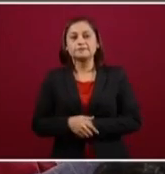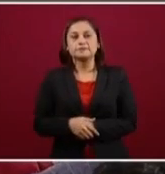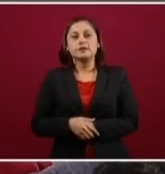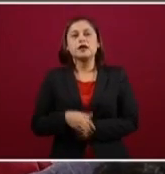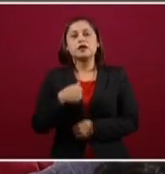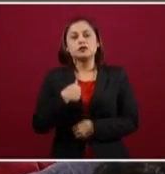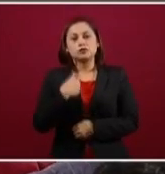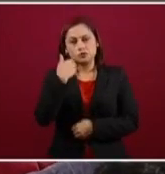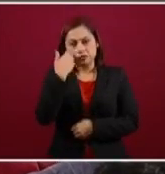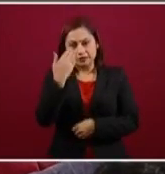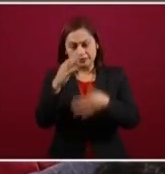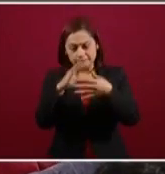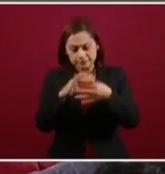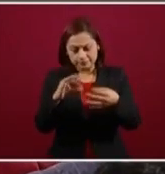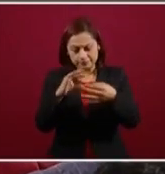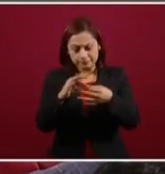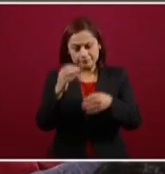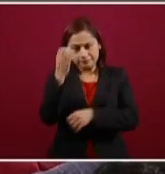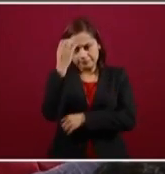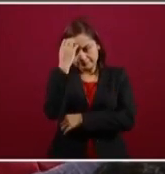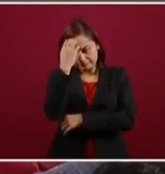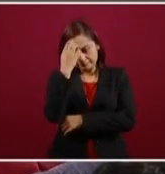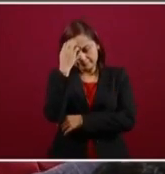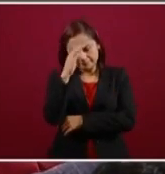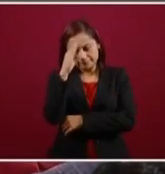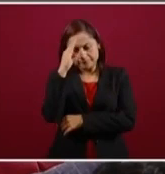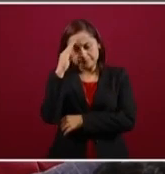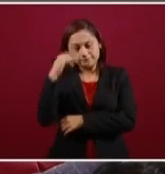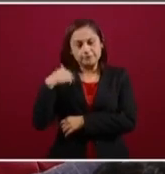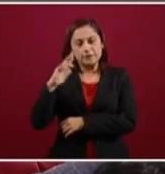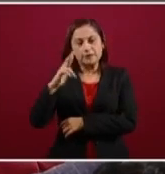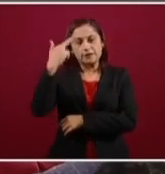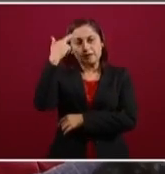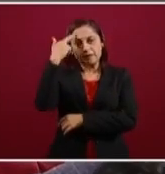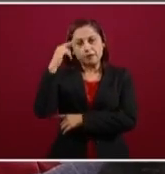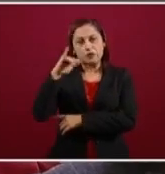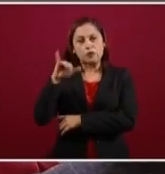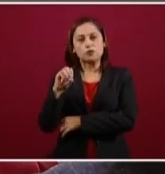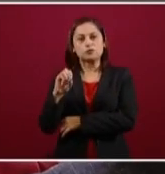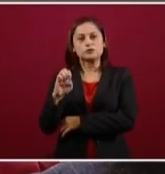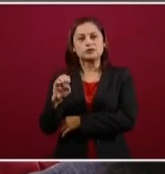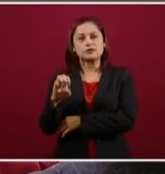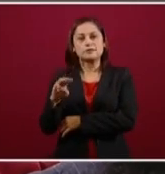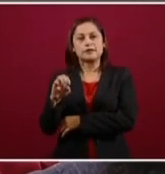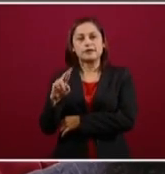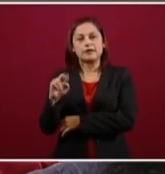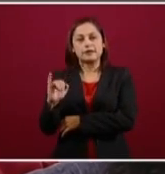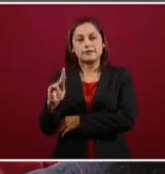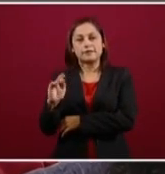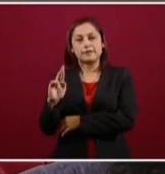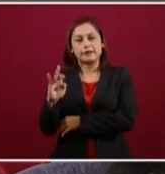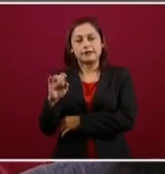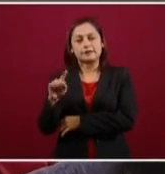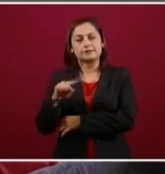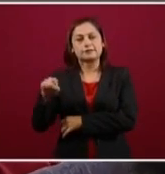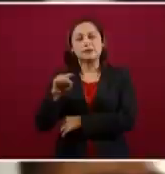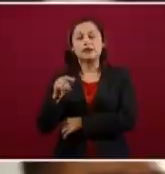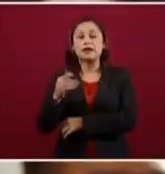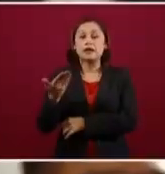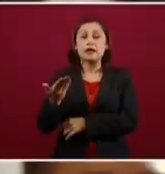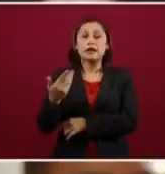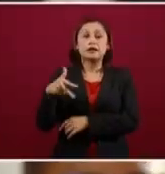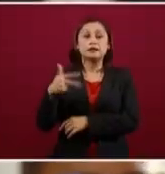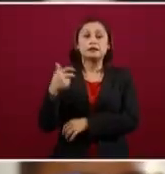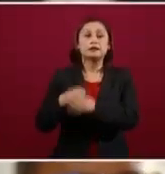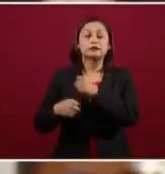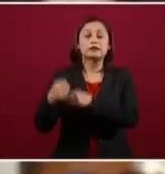reflexión con una pregunta a la memoria del gran José María Pérez Gay y también a un evento histórico hace 13 años aquí afuera,